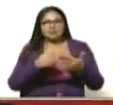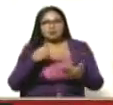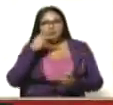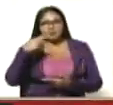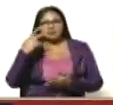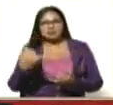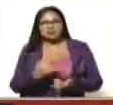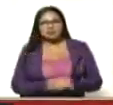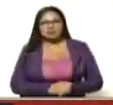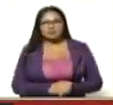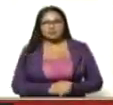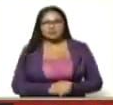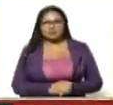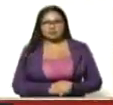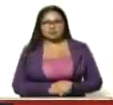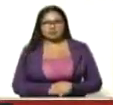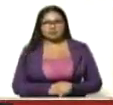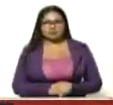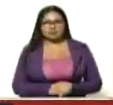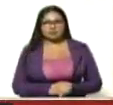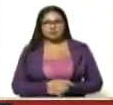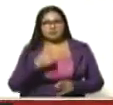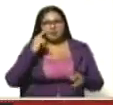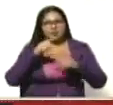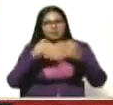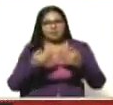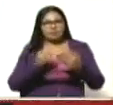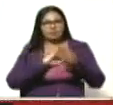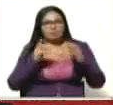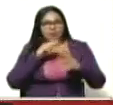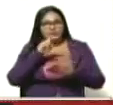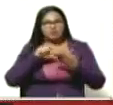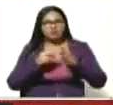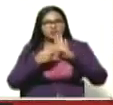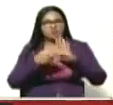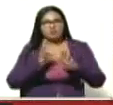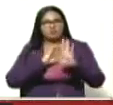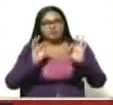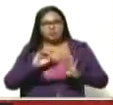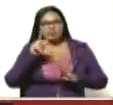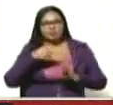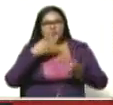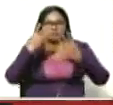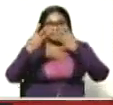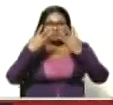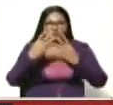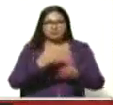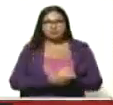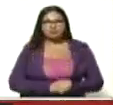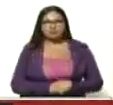Poesía. Y las expectativas que tienen en relación a este festival.